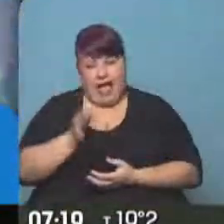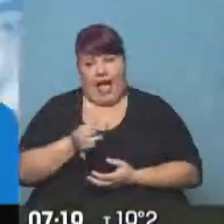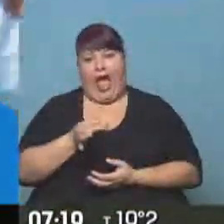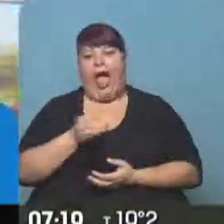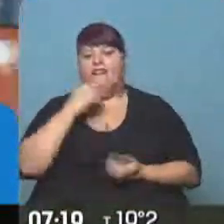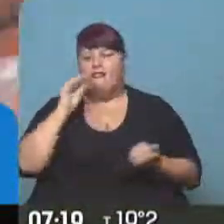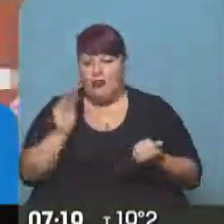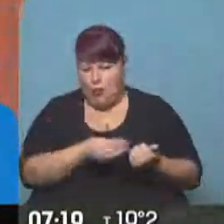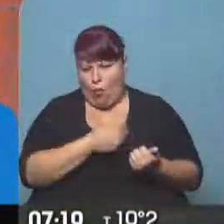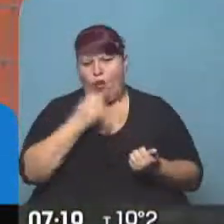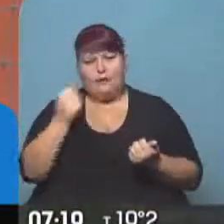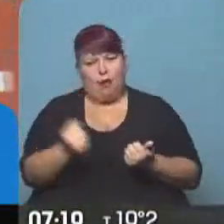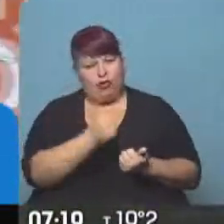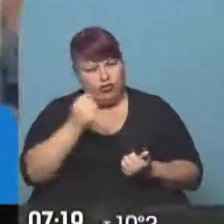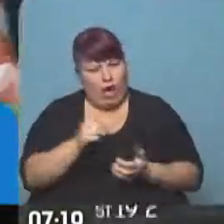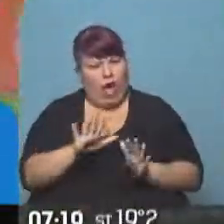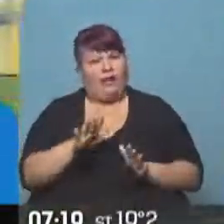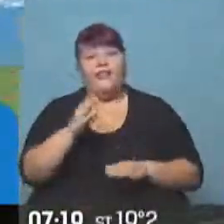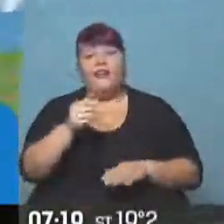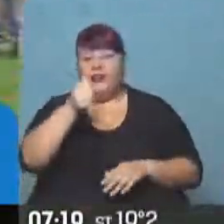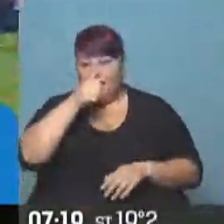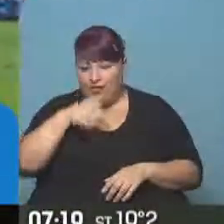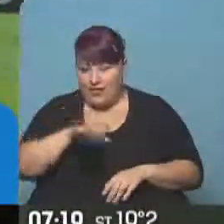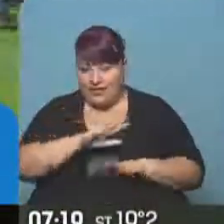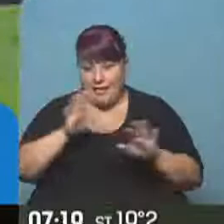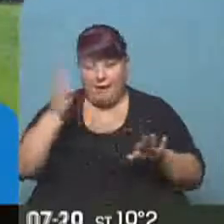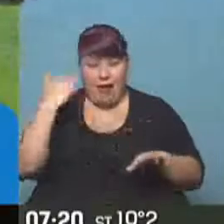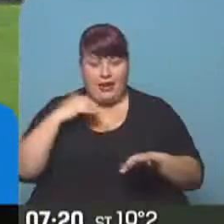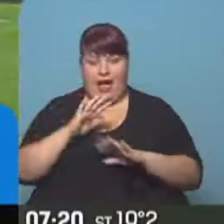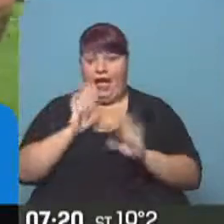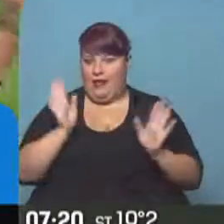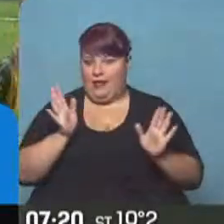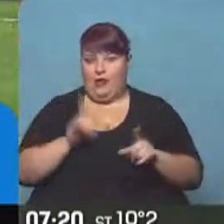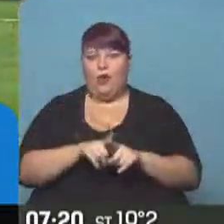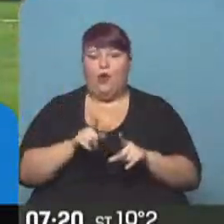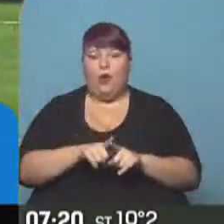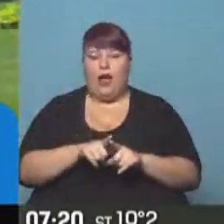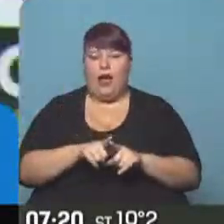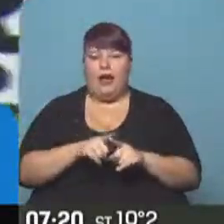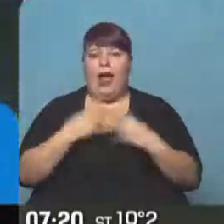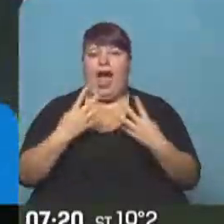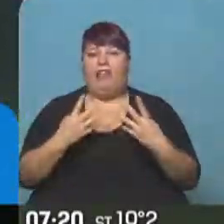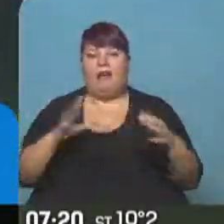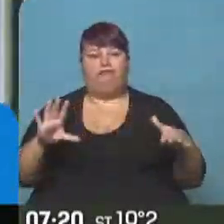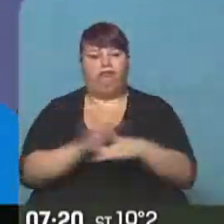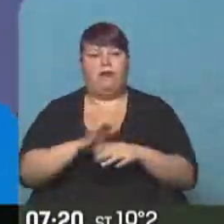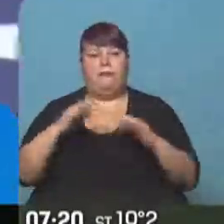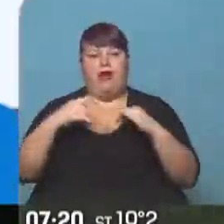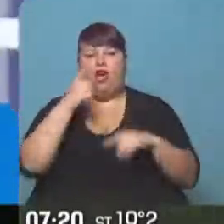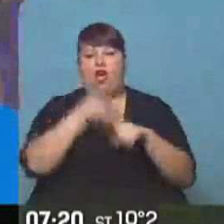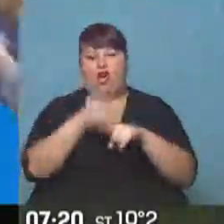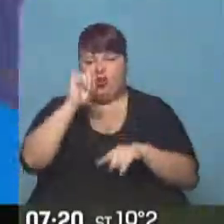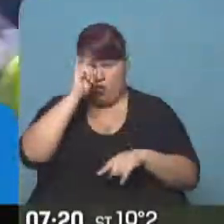las figuras, su relevancia. Bueno, un fin de semana que prácticamente puso la delantera para lo que va a ser el partido ante